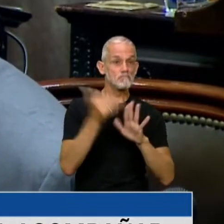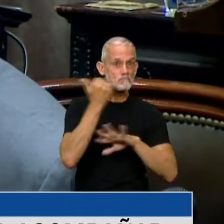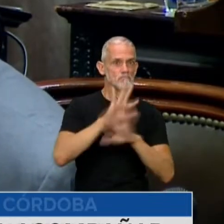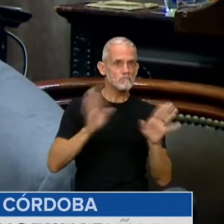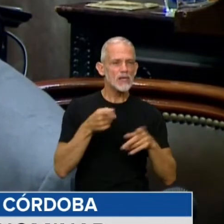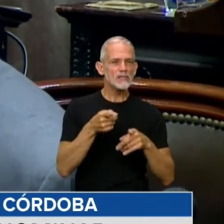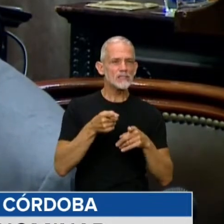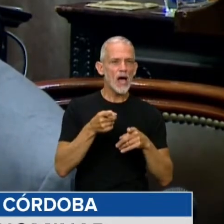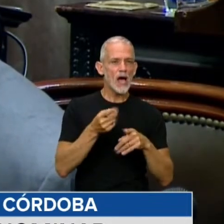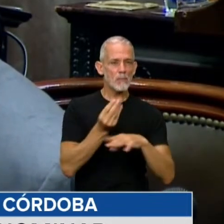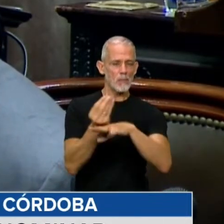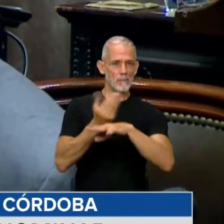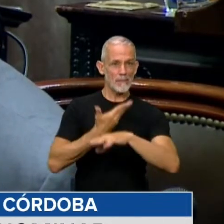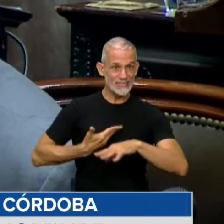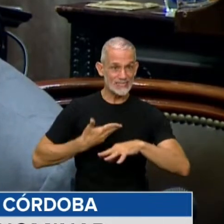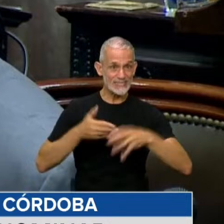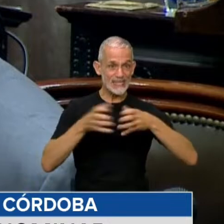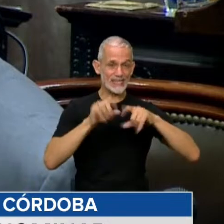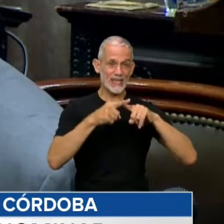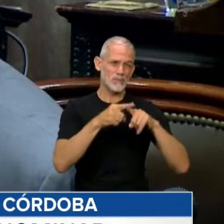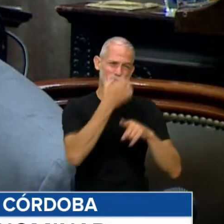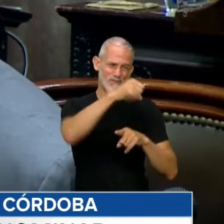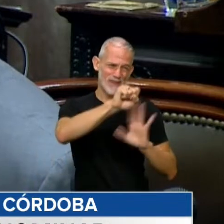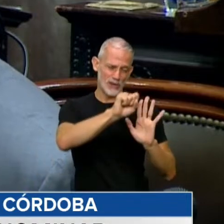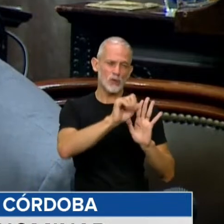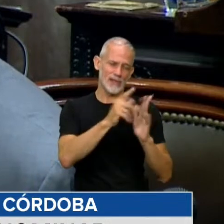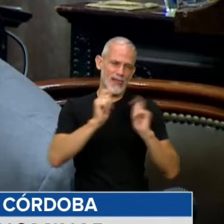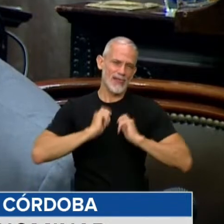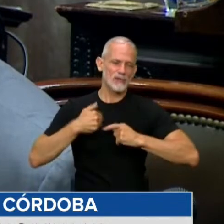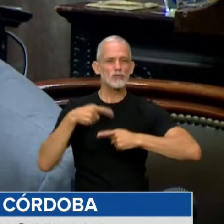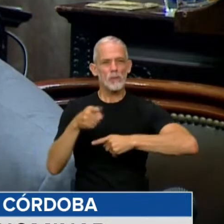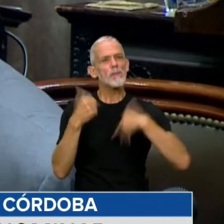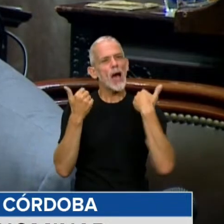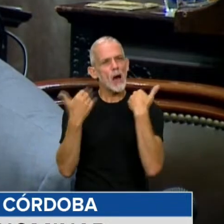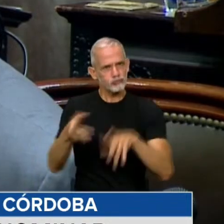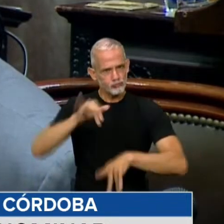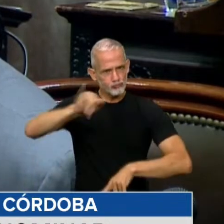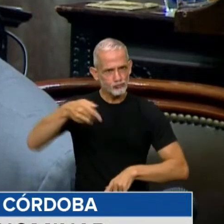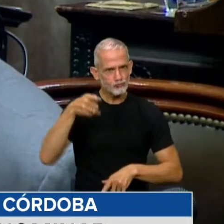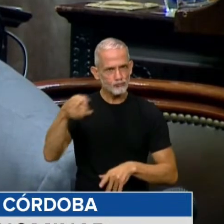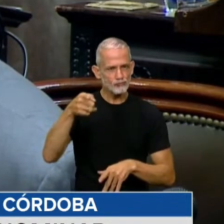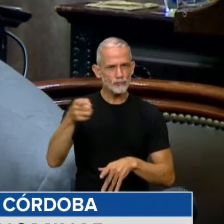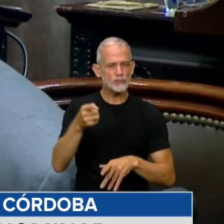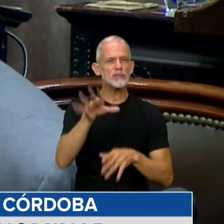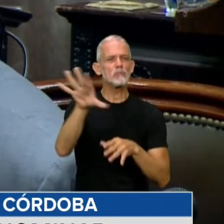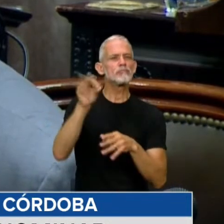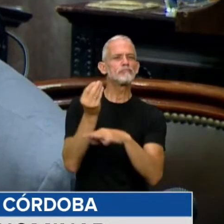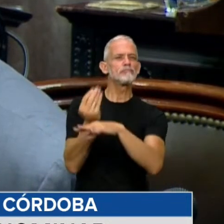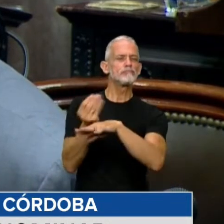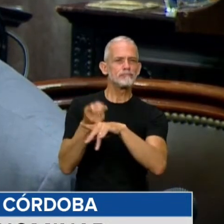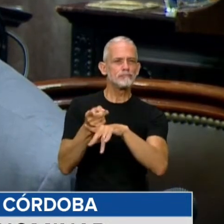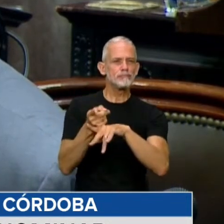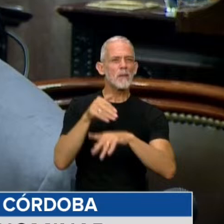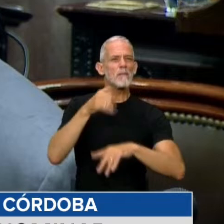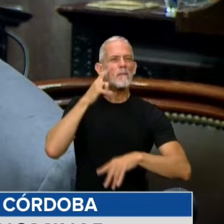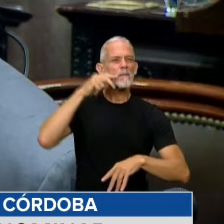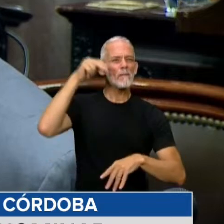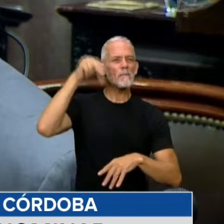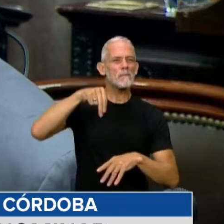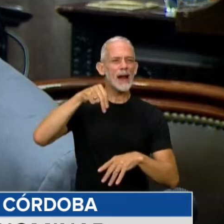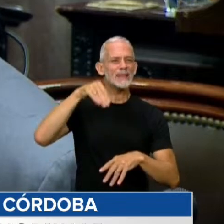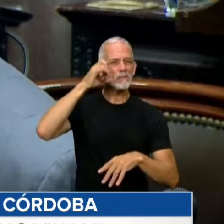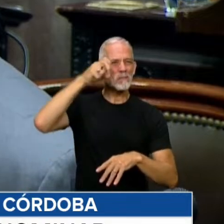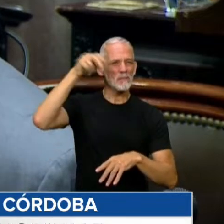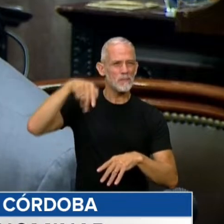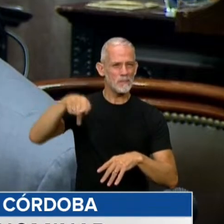ausentado nuestro presidente de bloque, expresar el apoyo a la nominación que ha efectuado el presidente del bloque